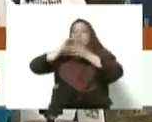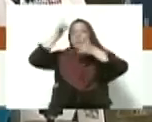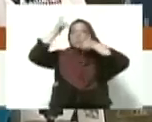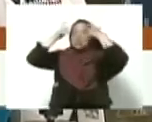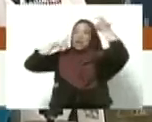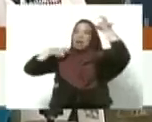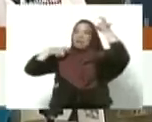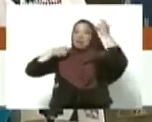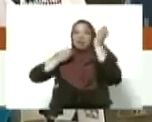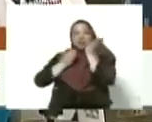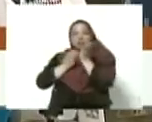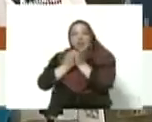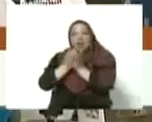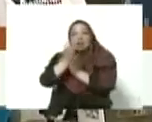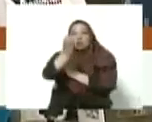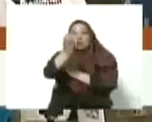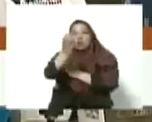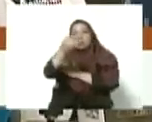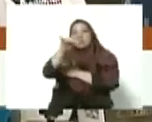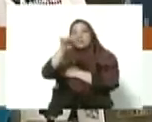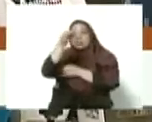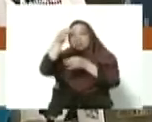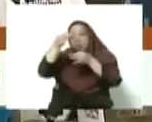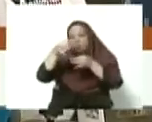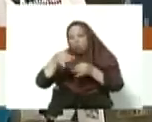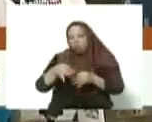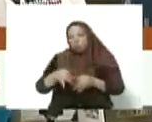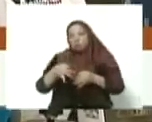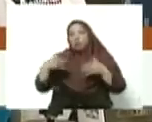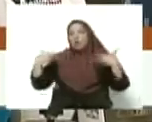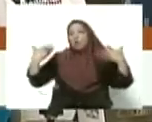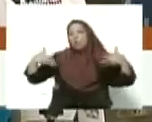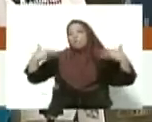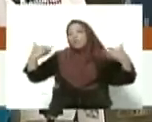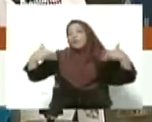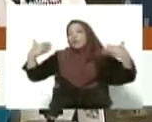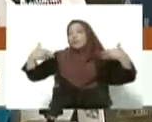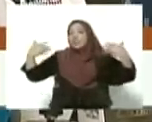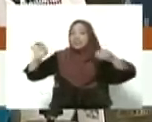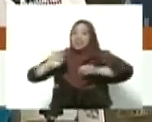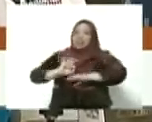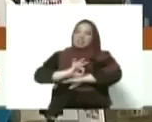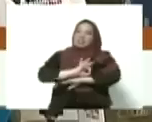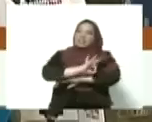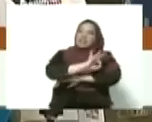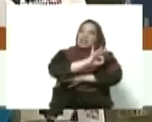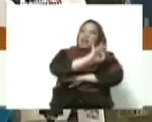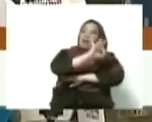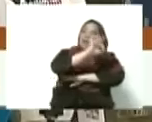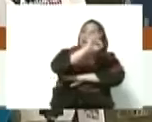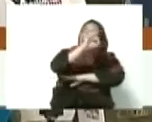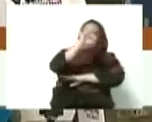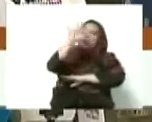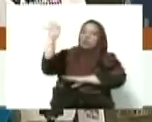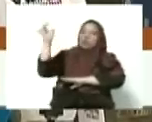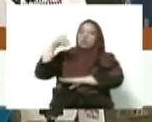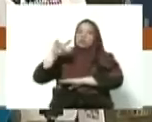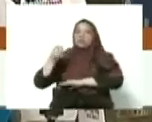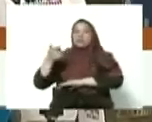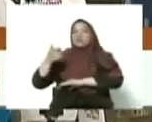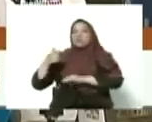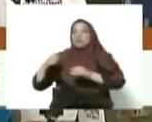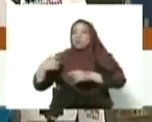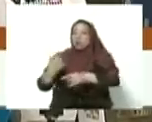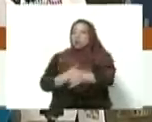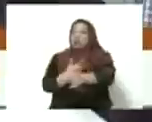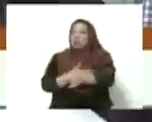Chávez, estamos más que seguros que están de júbilo para que esta frontera con un país hermano